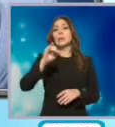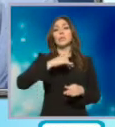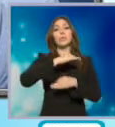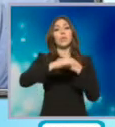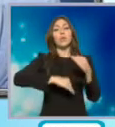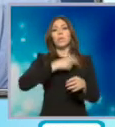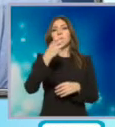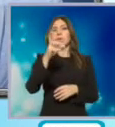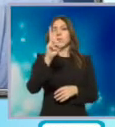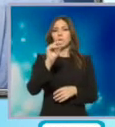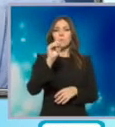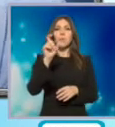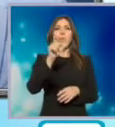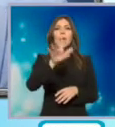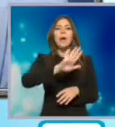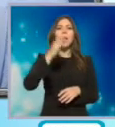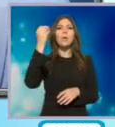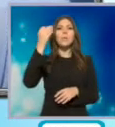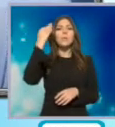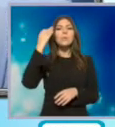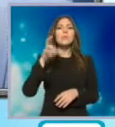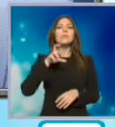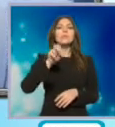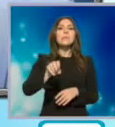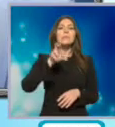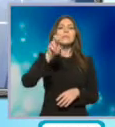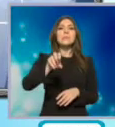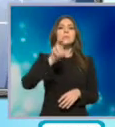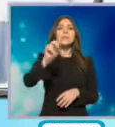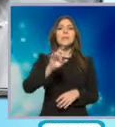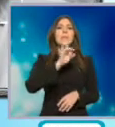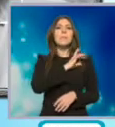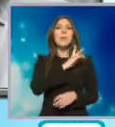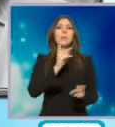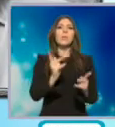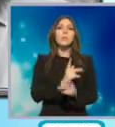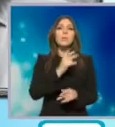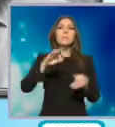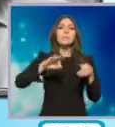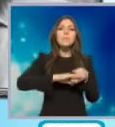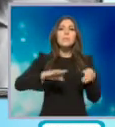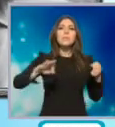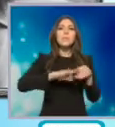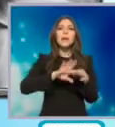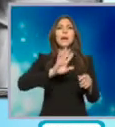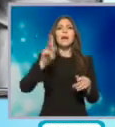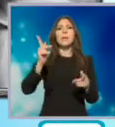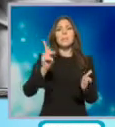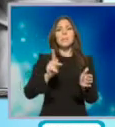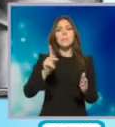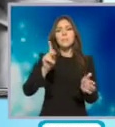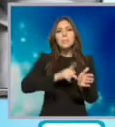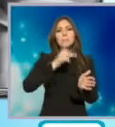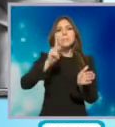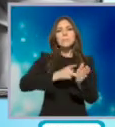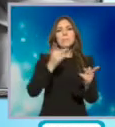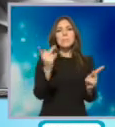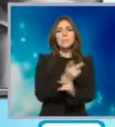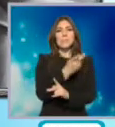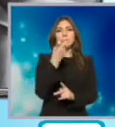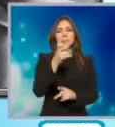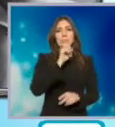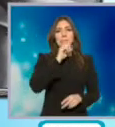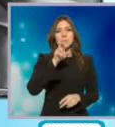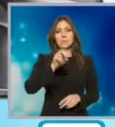trastorno. Esto es cuando ya tenemos este miedo constante a que nos vuelva a suceder, que ya han pasado crisis constantes. De hecho,